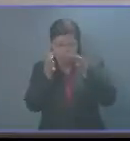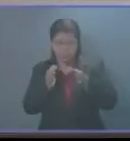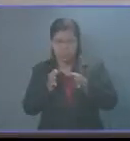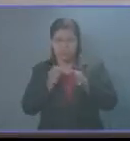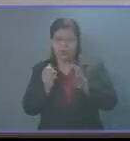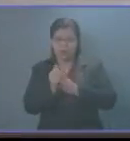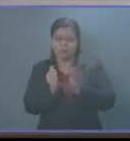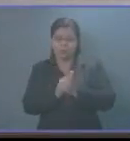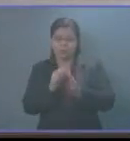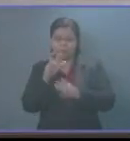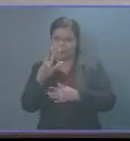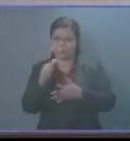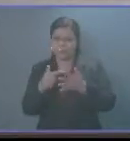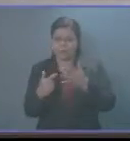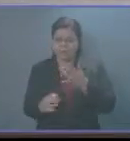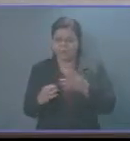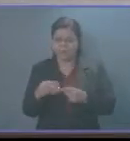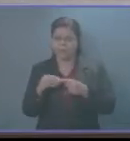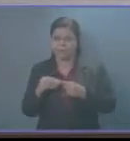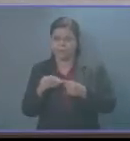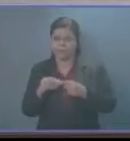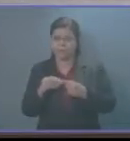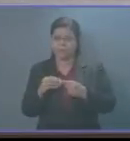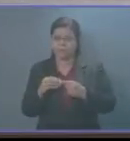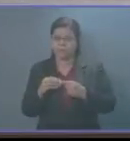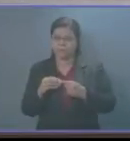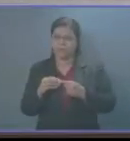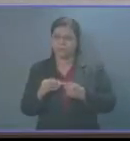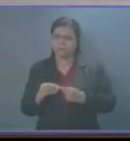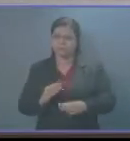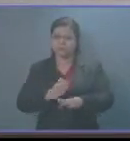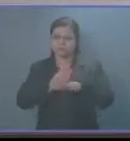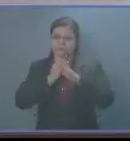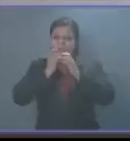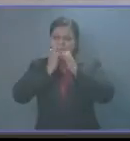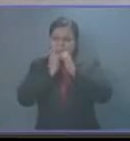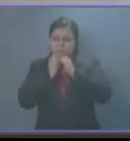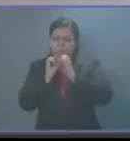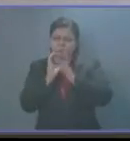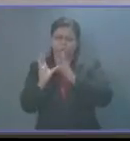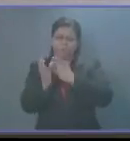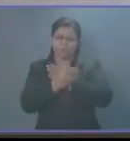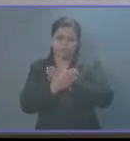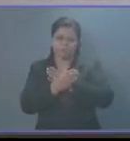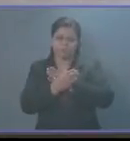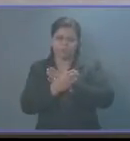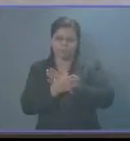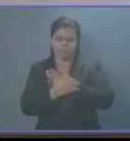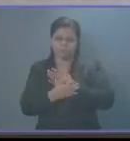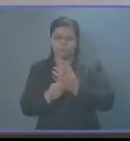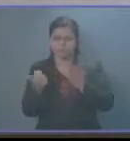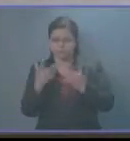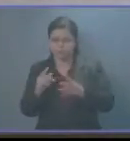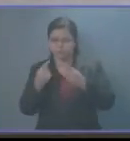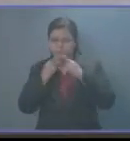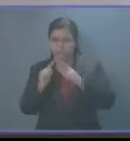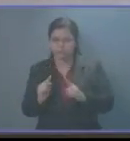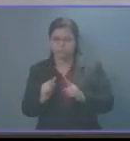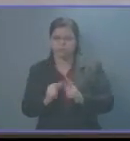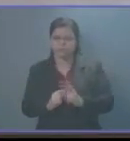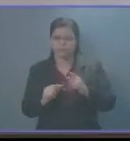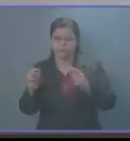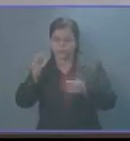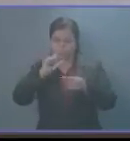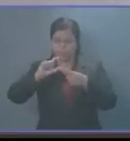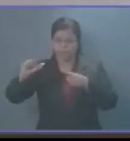artículo 3 de la Ley Especial de Protección y Patrimonio Cultural, se declaró la